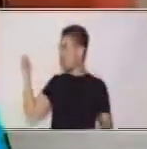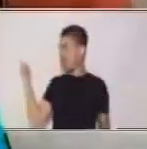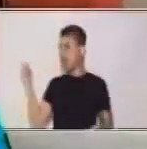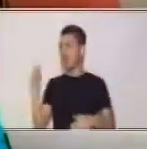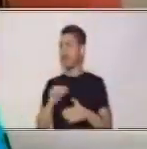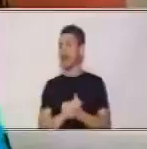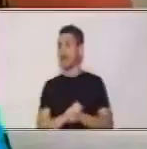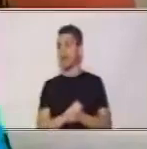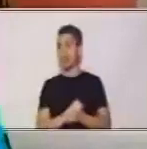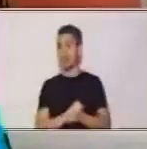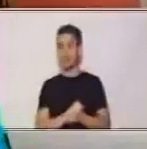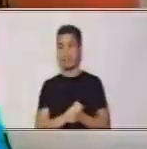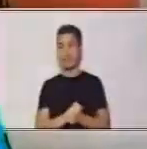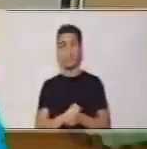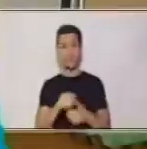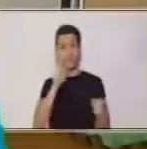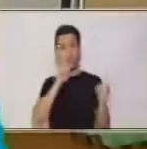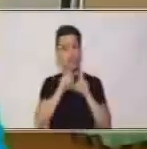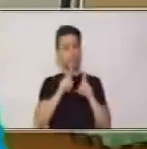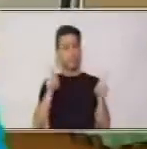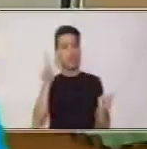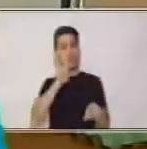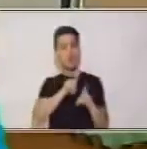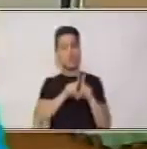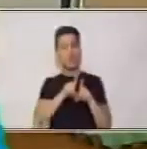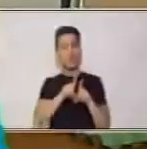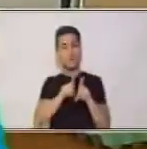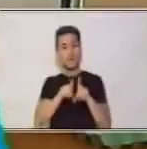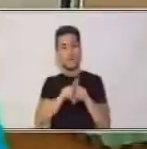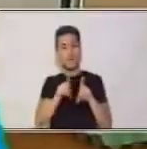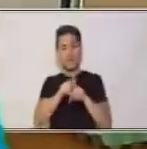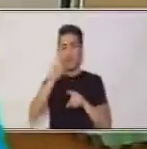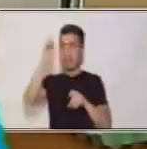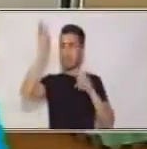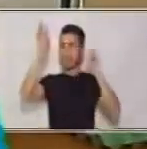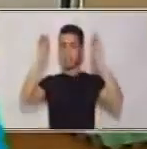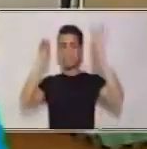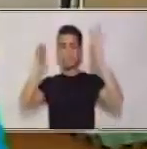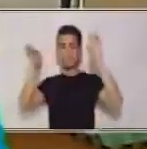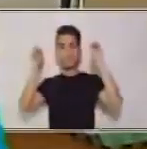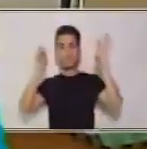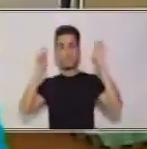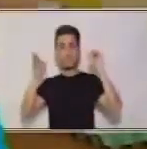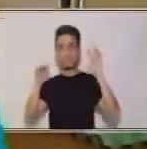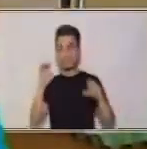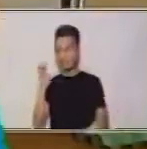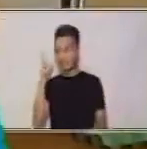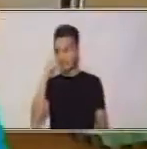como una estrella. Muy bien. Pues entonces nuestro monstruo de colores tenía